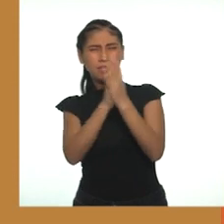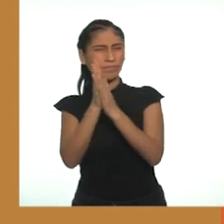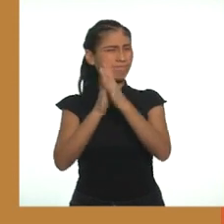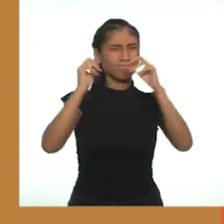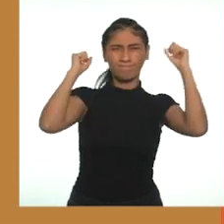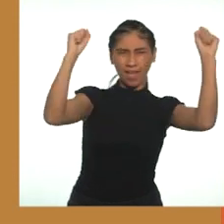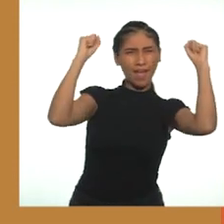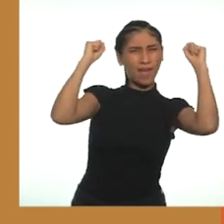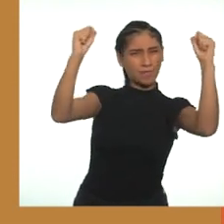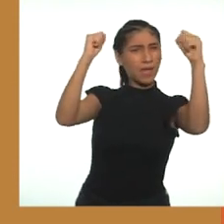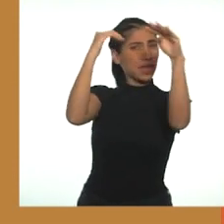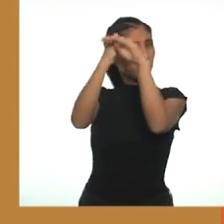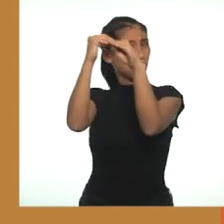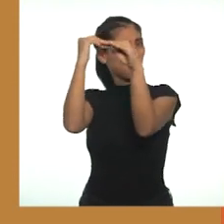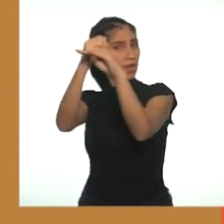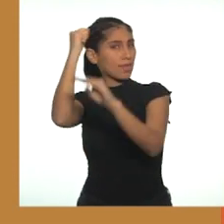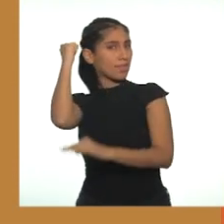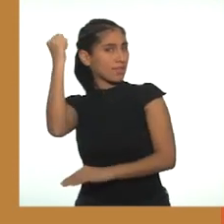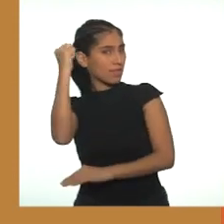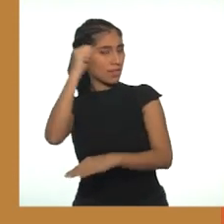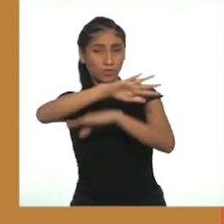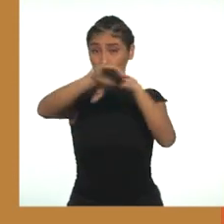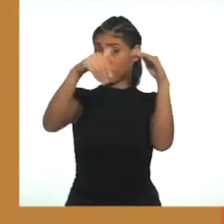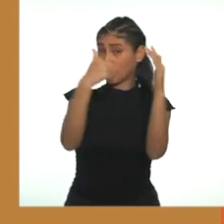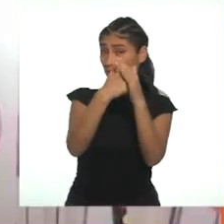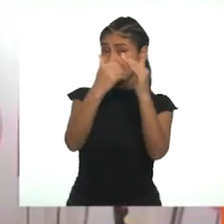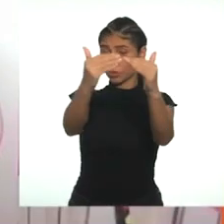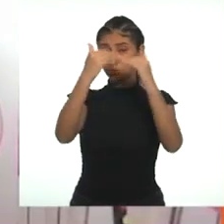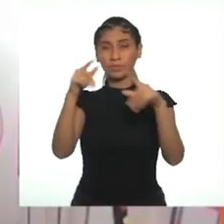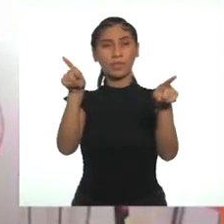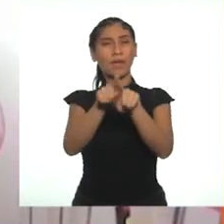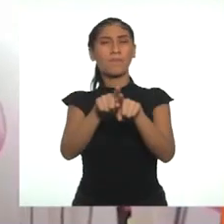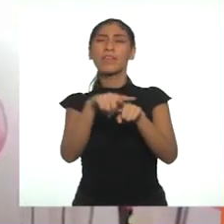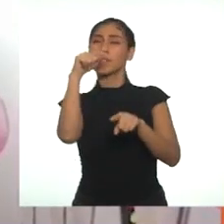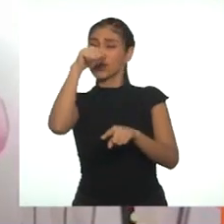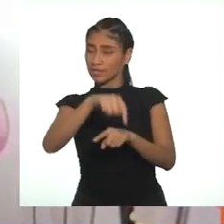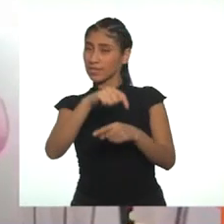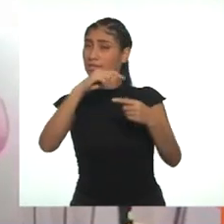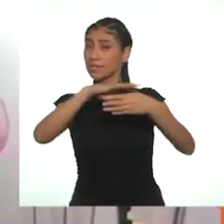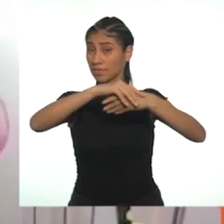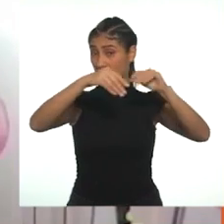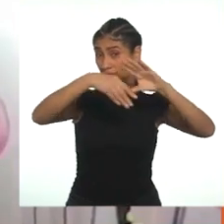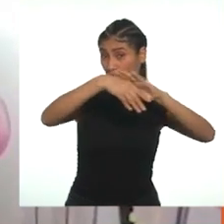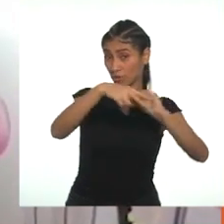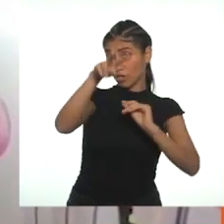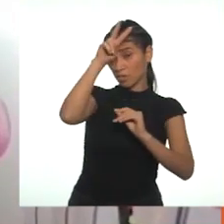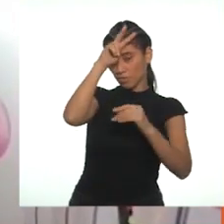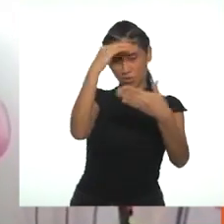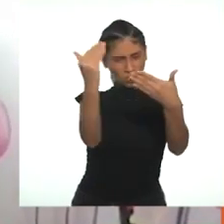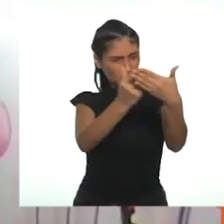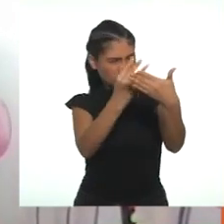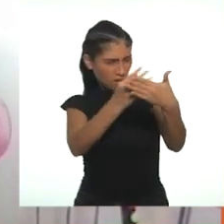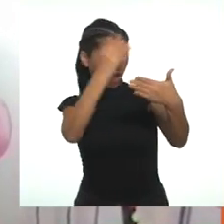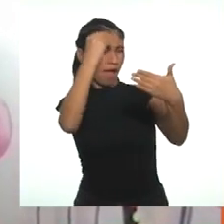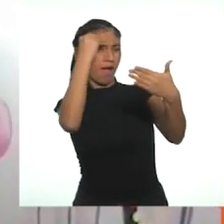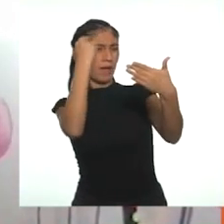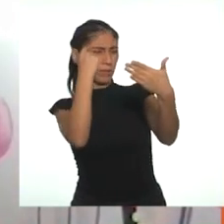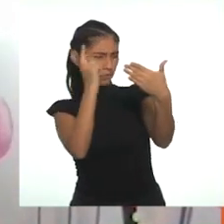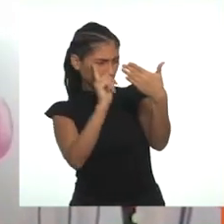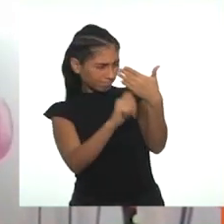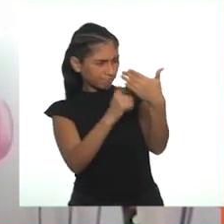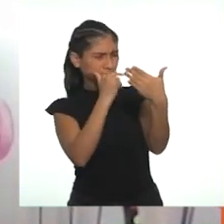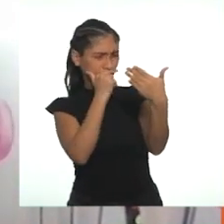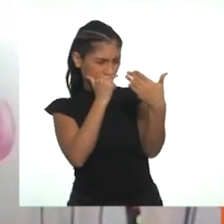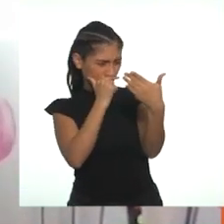país con igualdad de derechos y dignidad para todos. Conocer la historia de nuestro país nos da la oportunidad de conocer